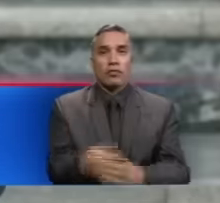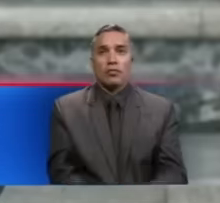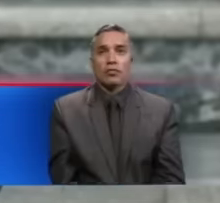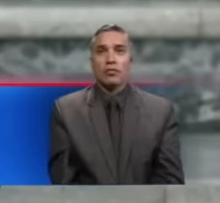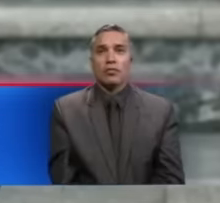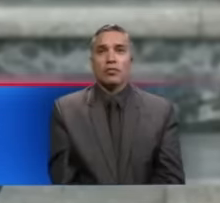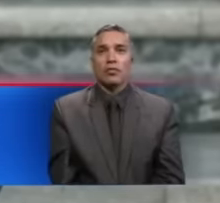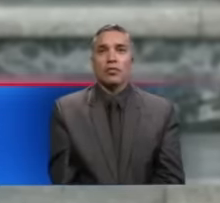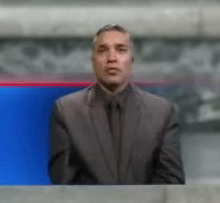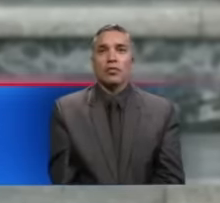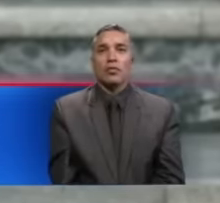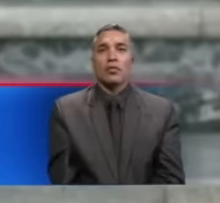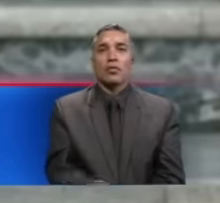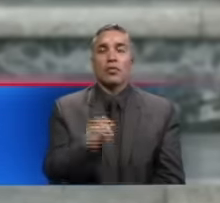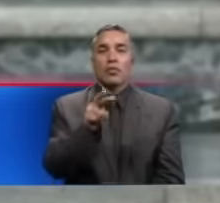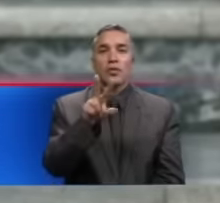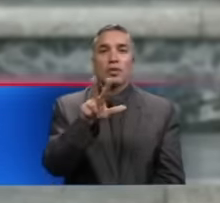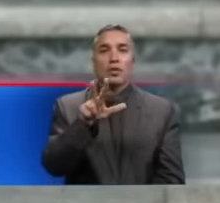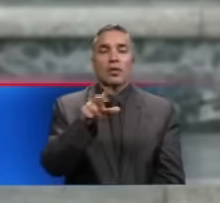el